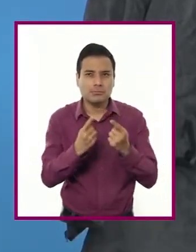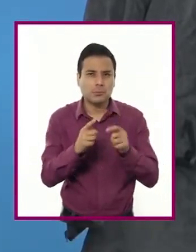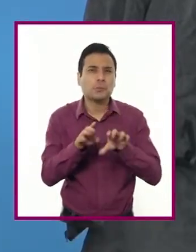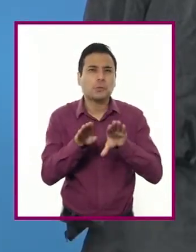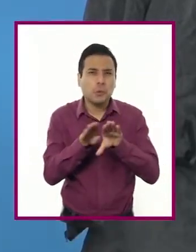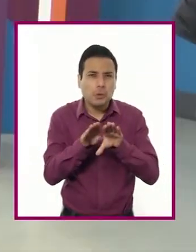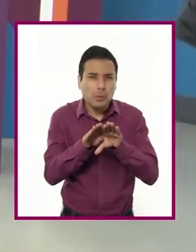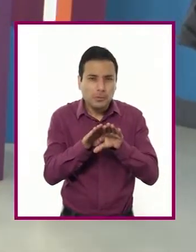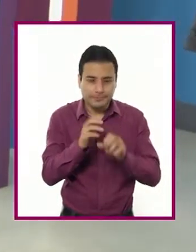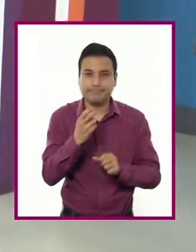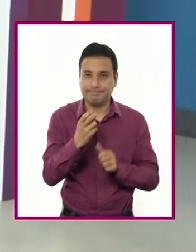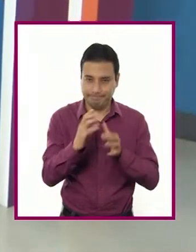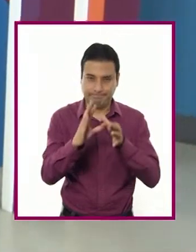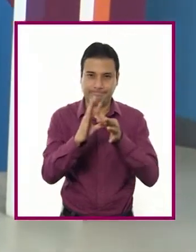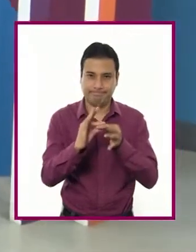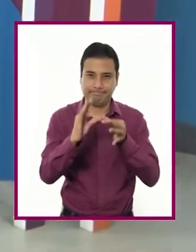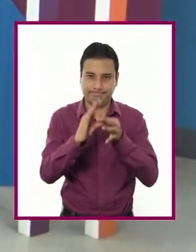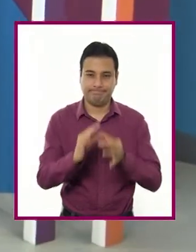evangelización.